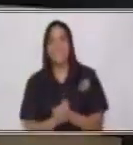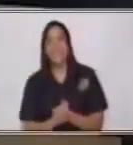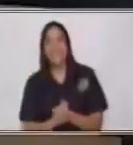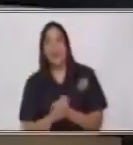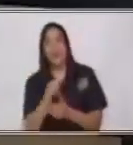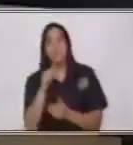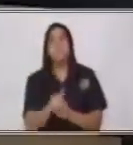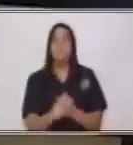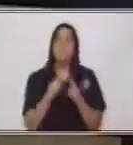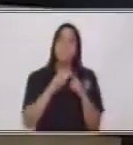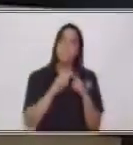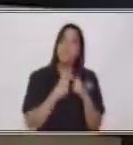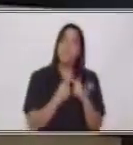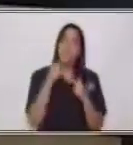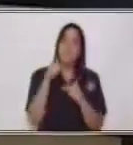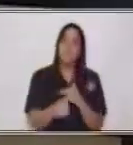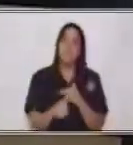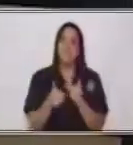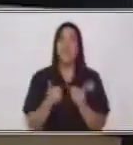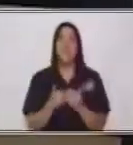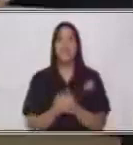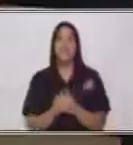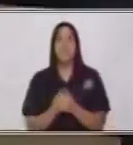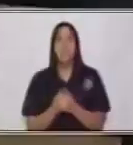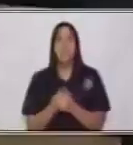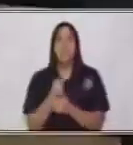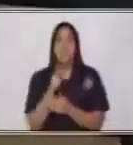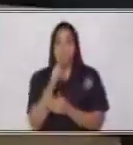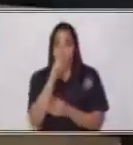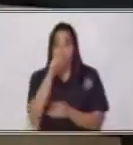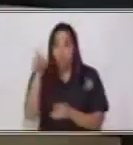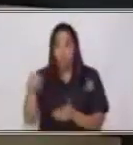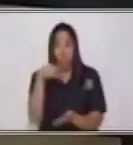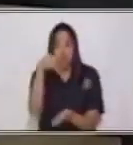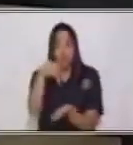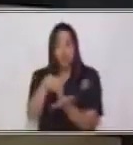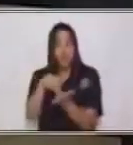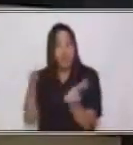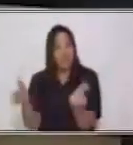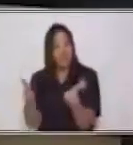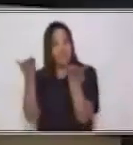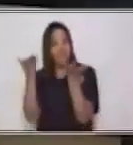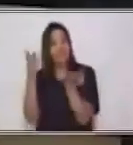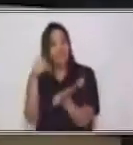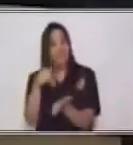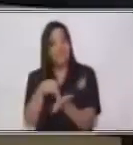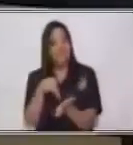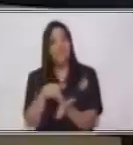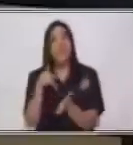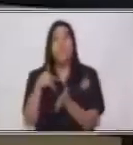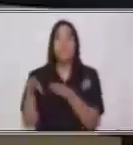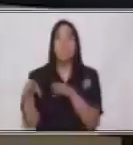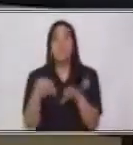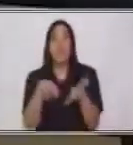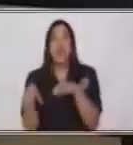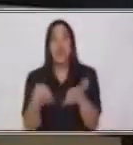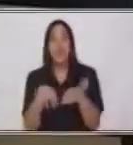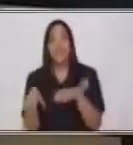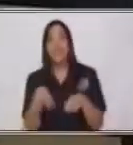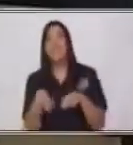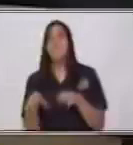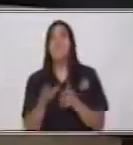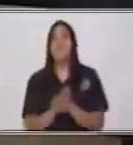Vamos a iniciar en esta hora. Quiero invitarte que te pongas de pie para poder realizar nuestra actividad